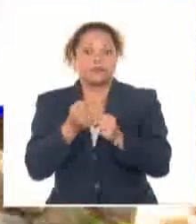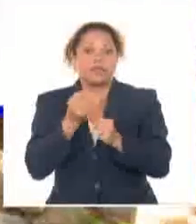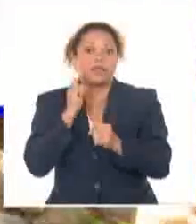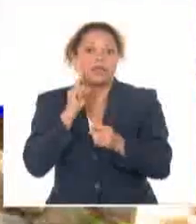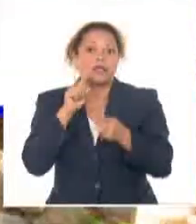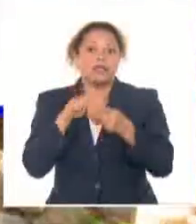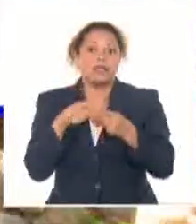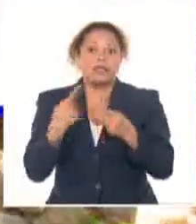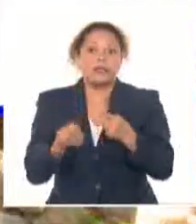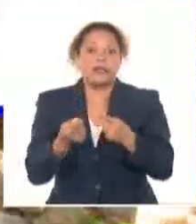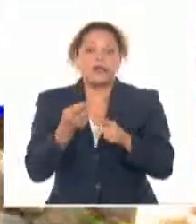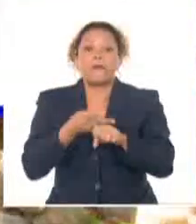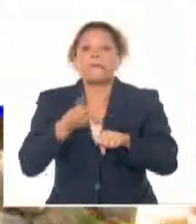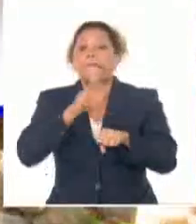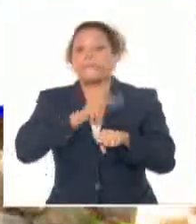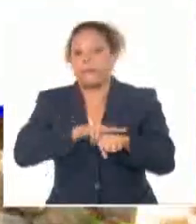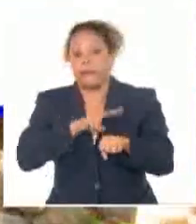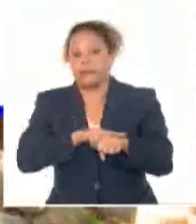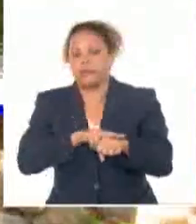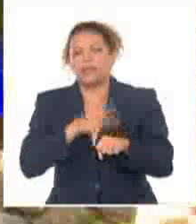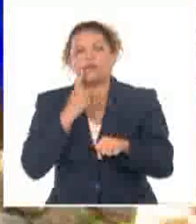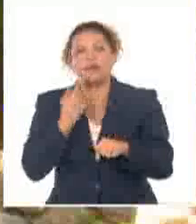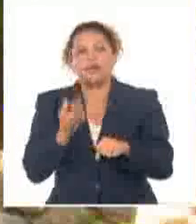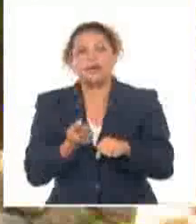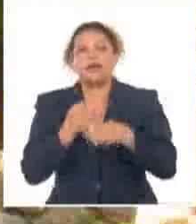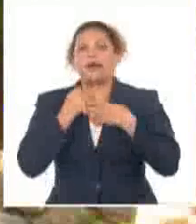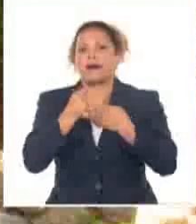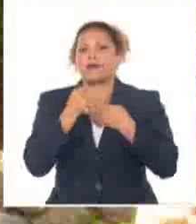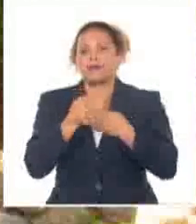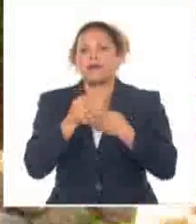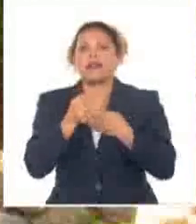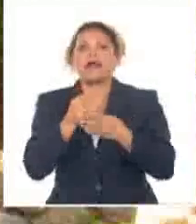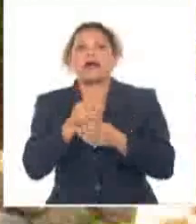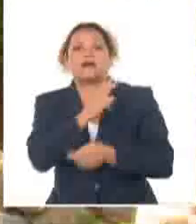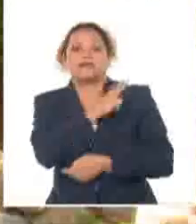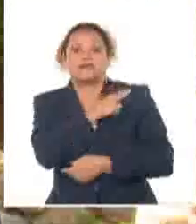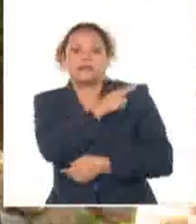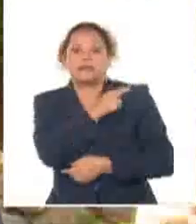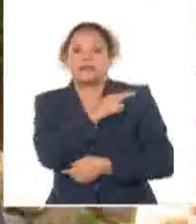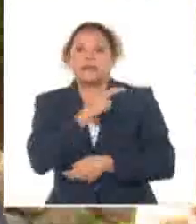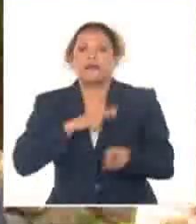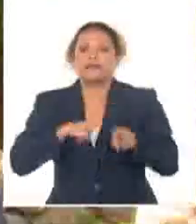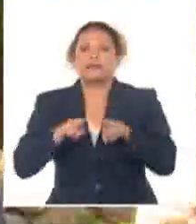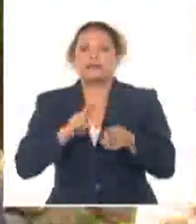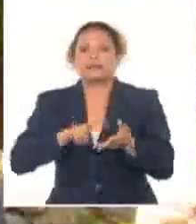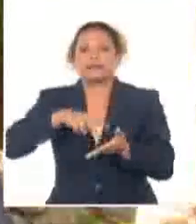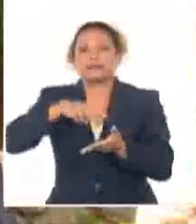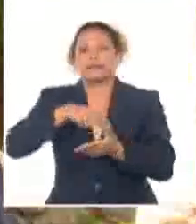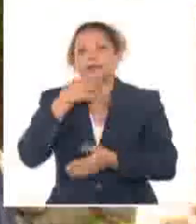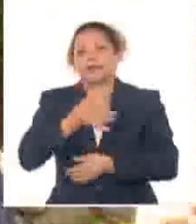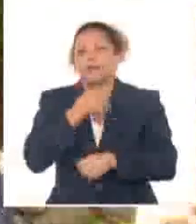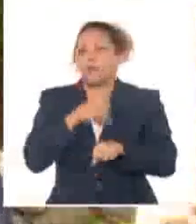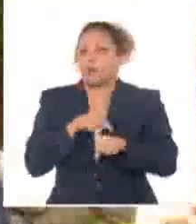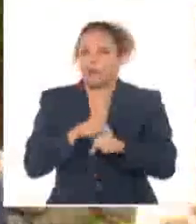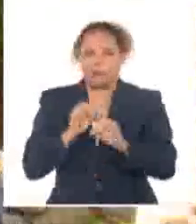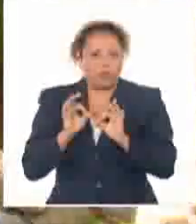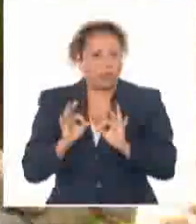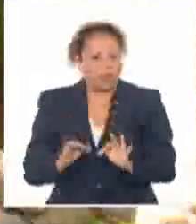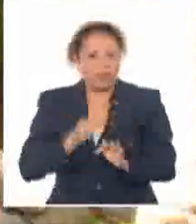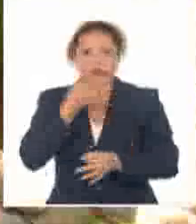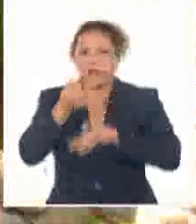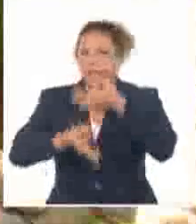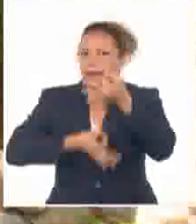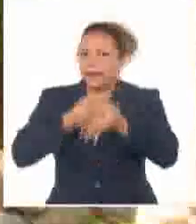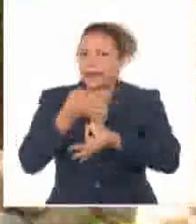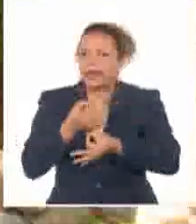un carácter preventivo, ayuda a las administraciones a rendir cuenta de manera oportuna, a poder